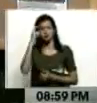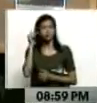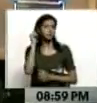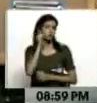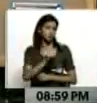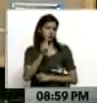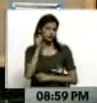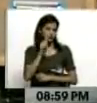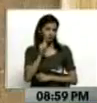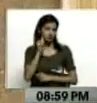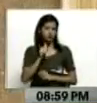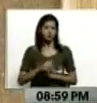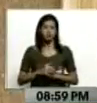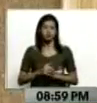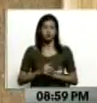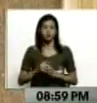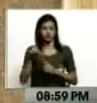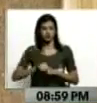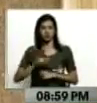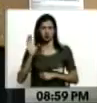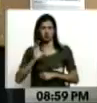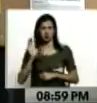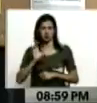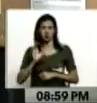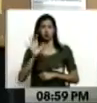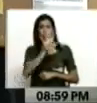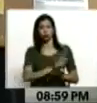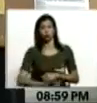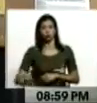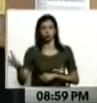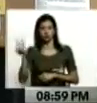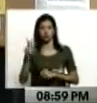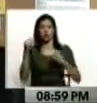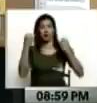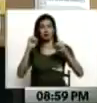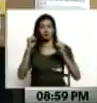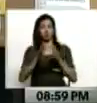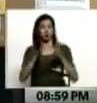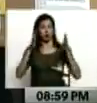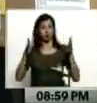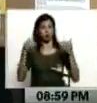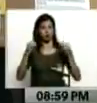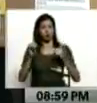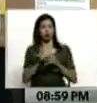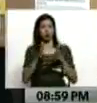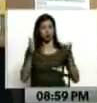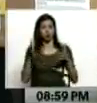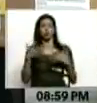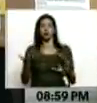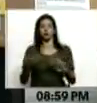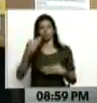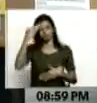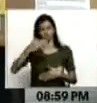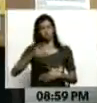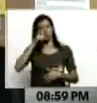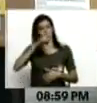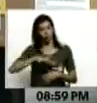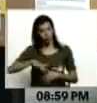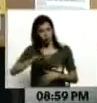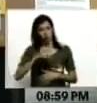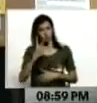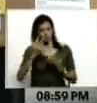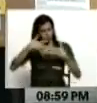nada el día sábado hubo aquí en Caracas y en toda Venezuela un gran ejercicio